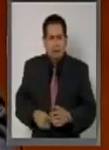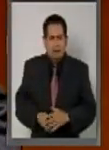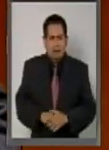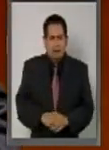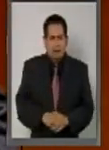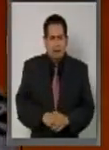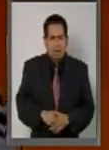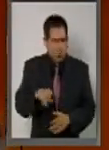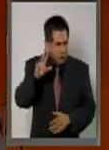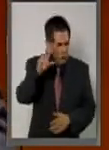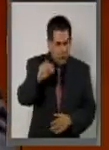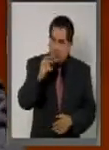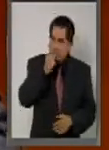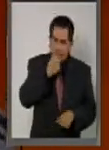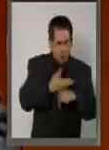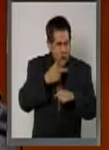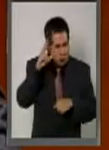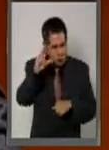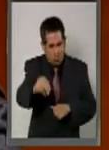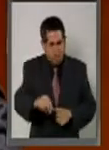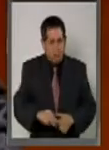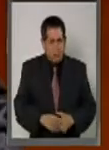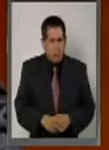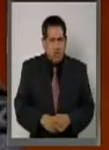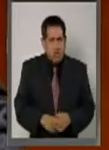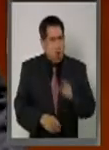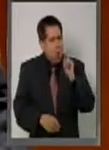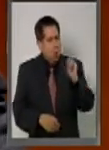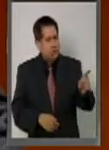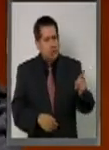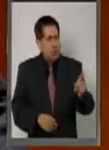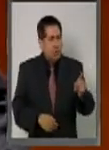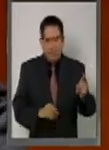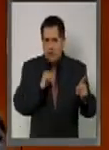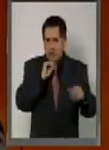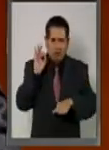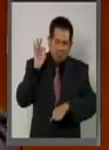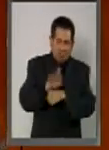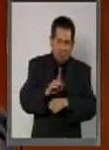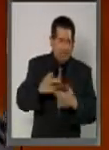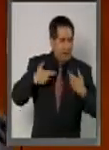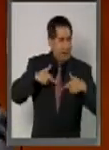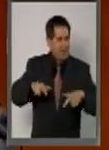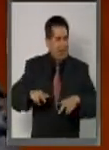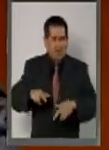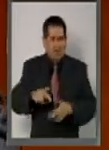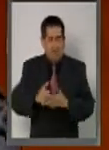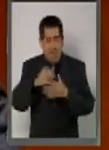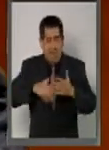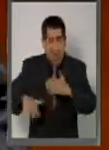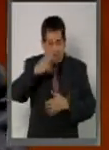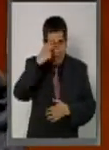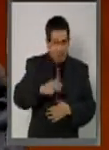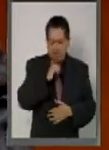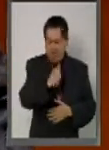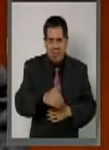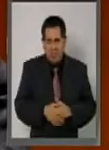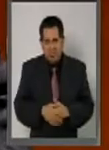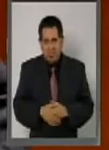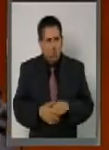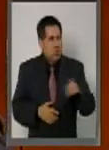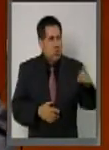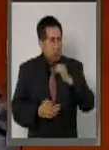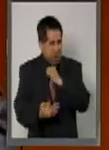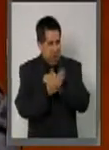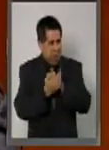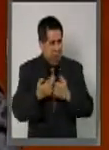No, señor secretario. Usted no representa a los mexicanos. Usted no nos representa a